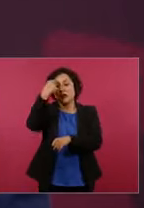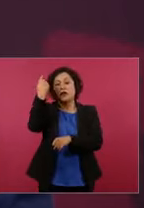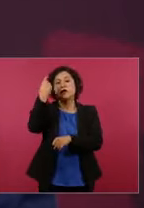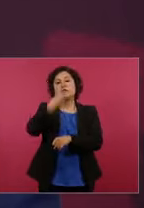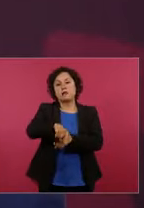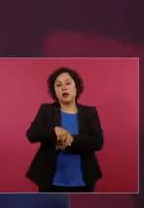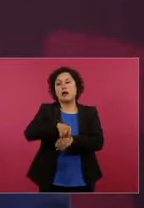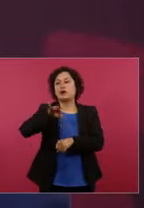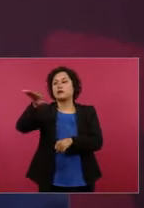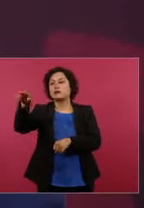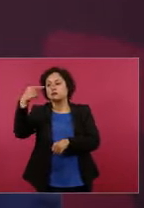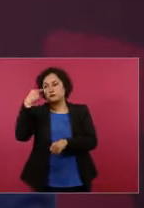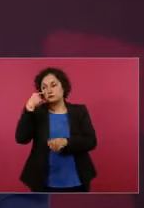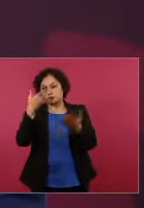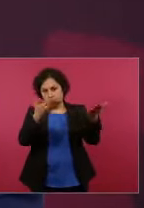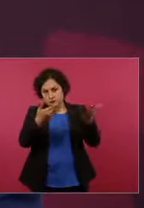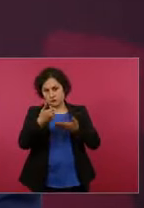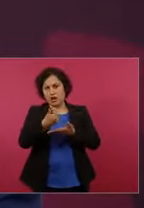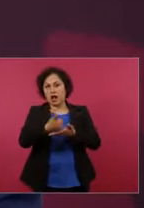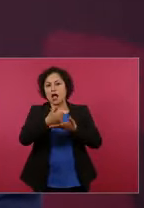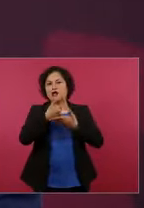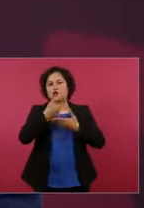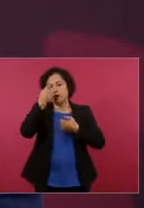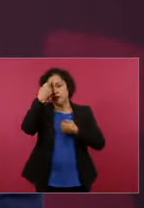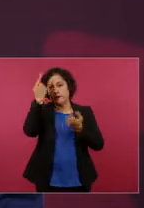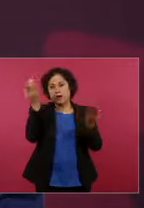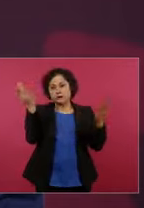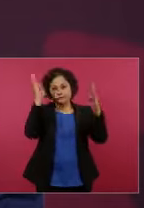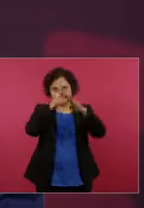y ellos acuden, y también nosotros.